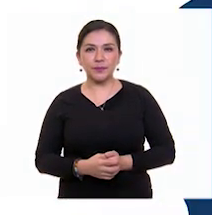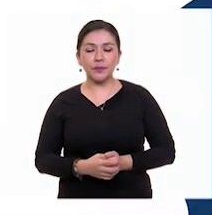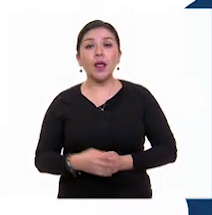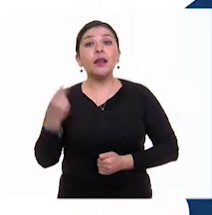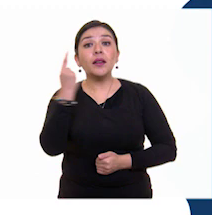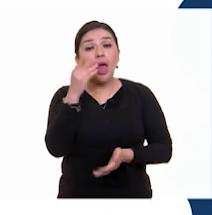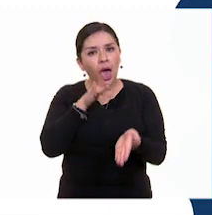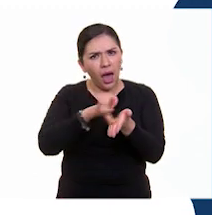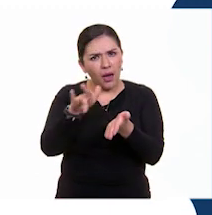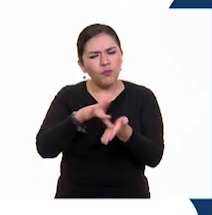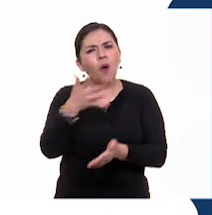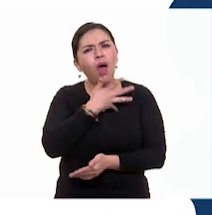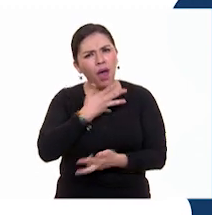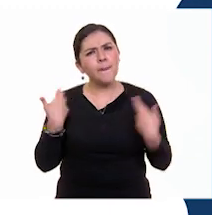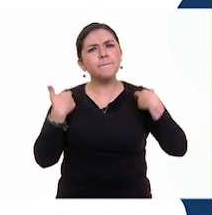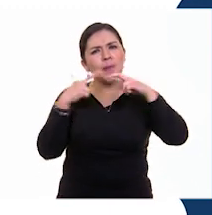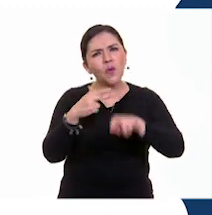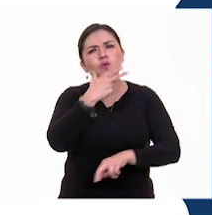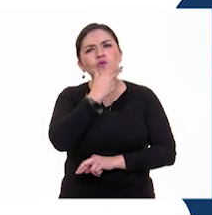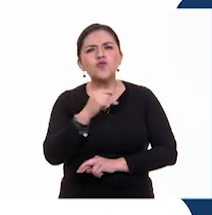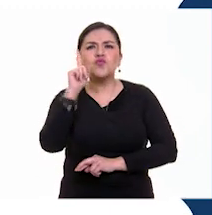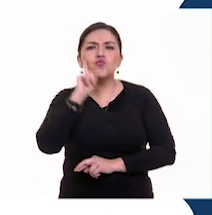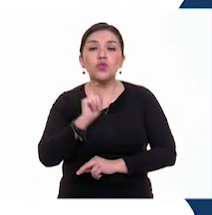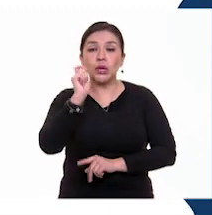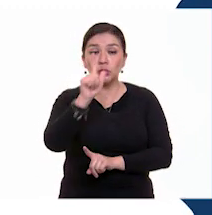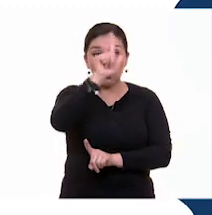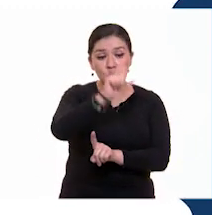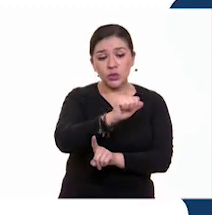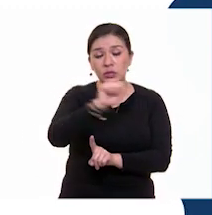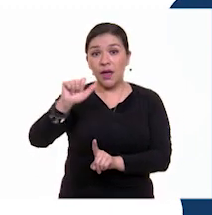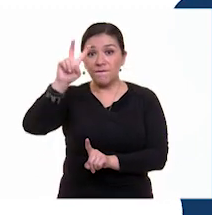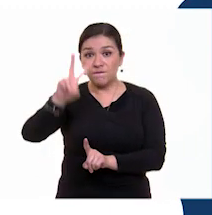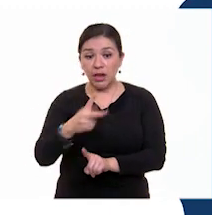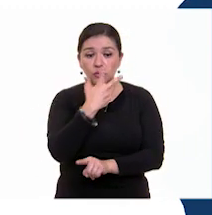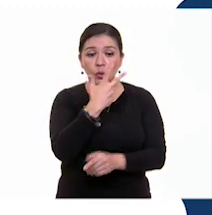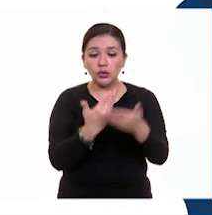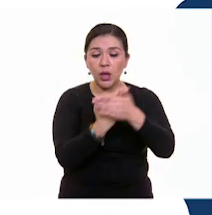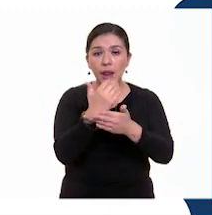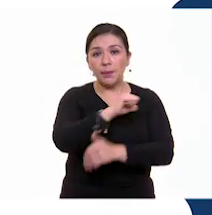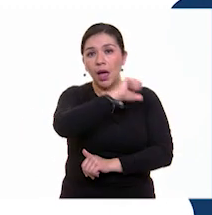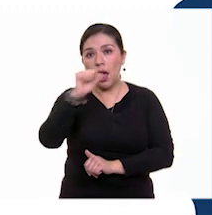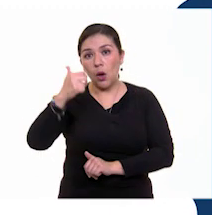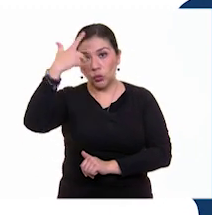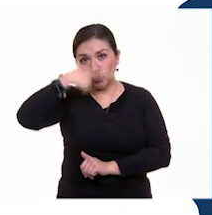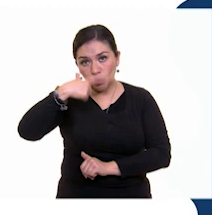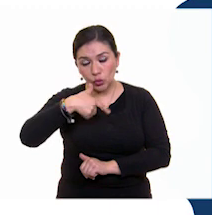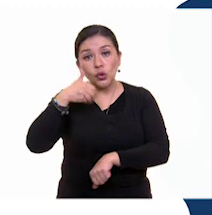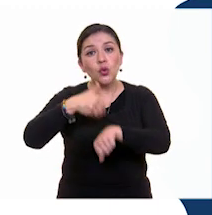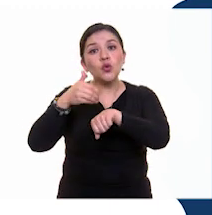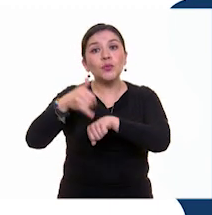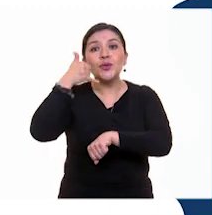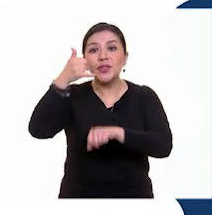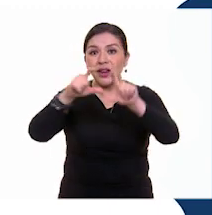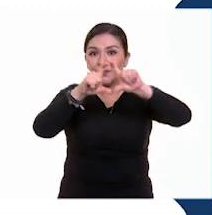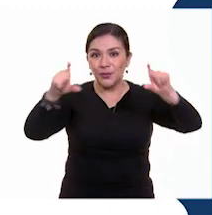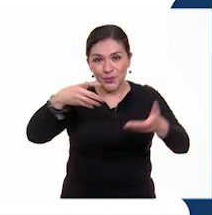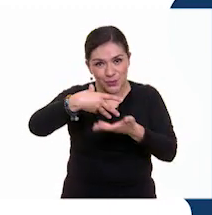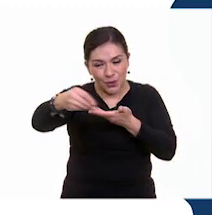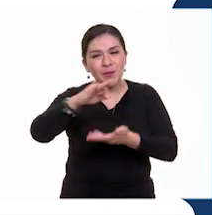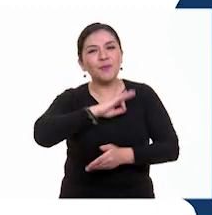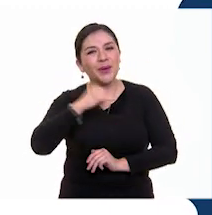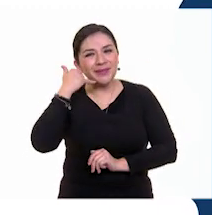Para apoyo pedagógico, hay maestras y maestros de lunes a viernes de 8 a 20 horas en el teléfono